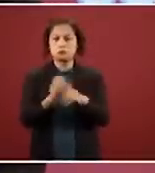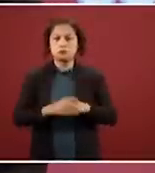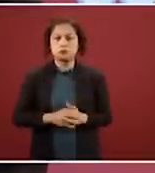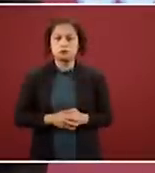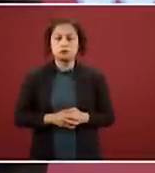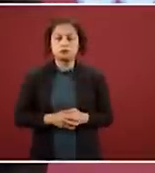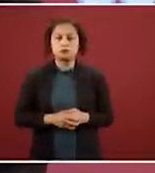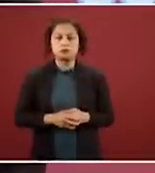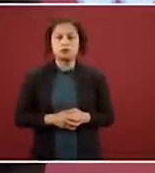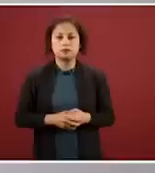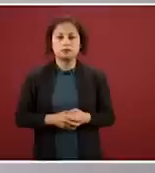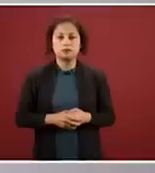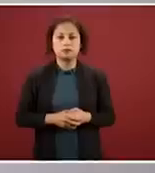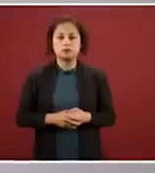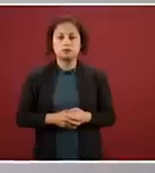asesinatos.